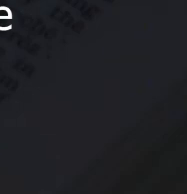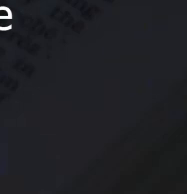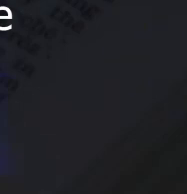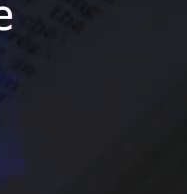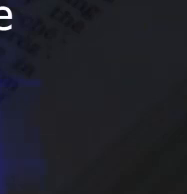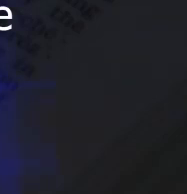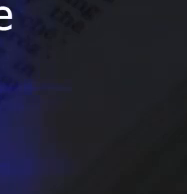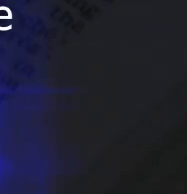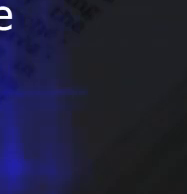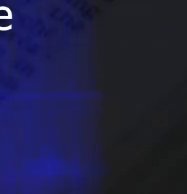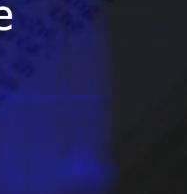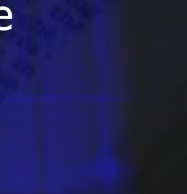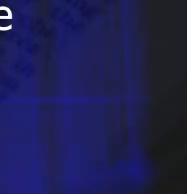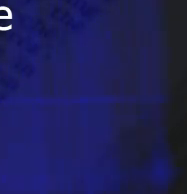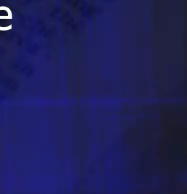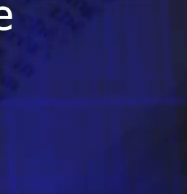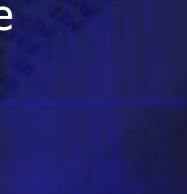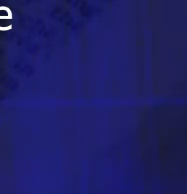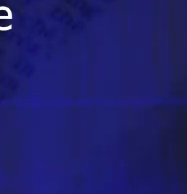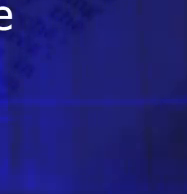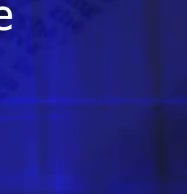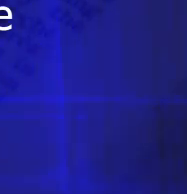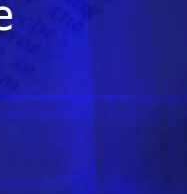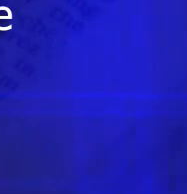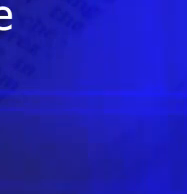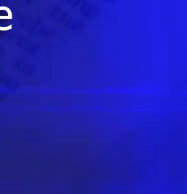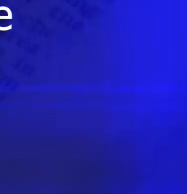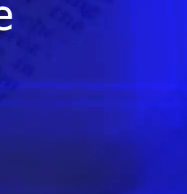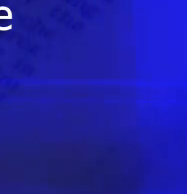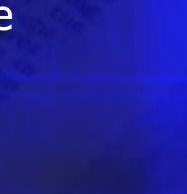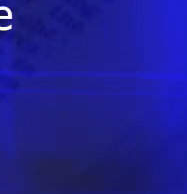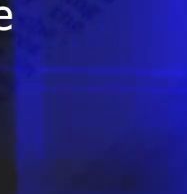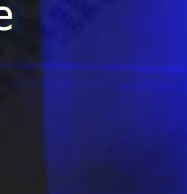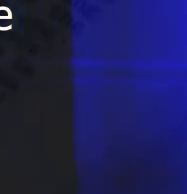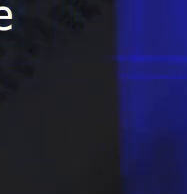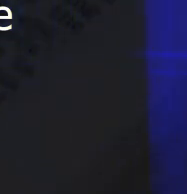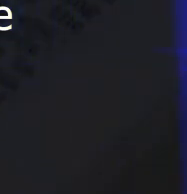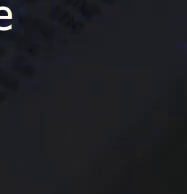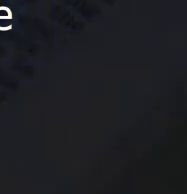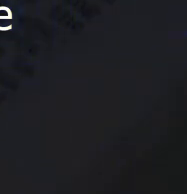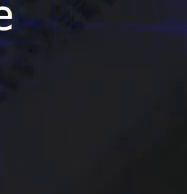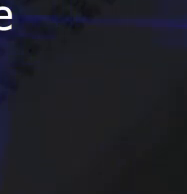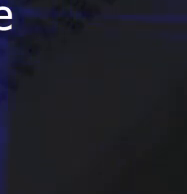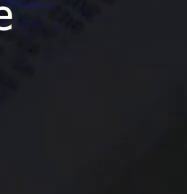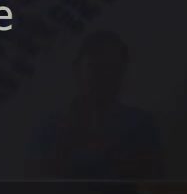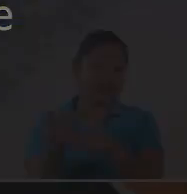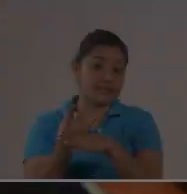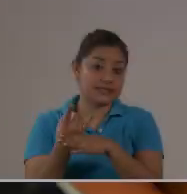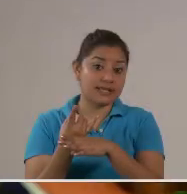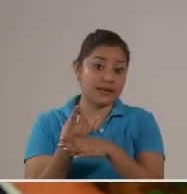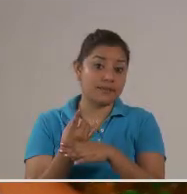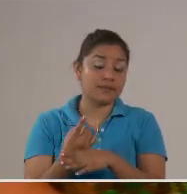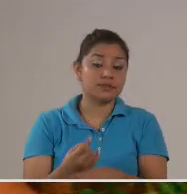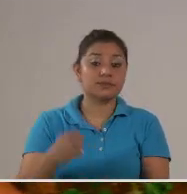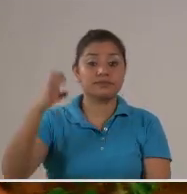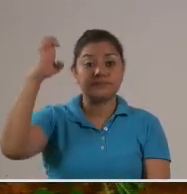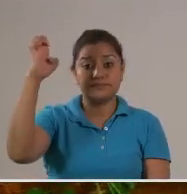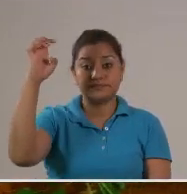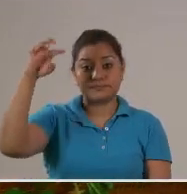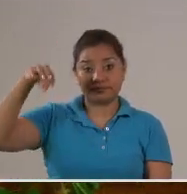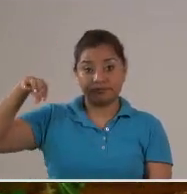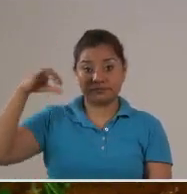conocimiento o entendimiento pero cuando nosotros utilizamos epignosis